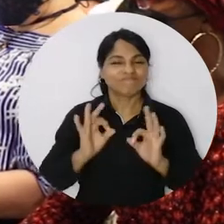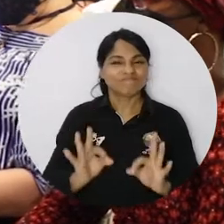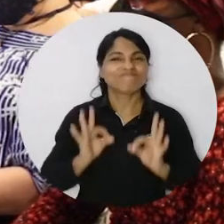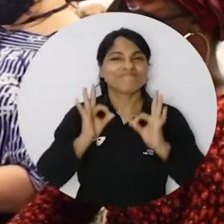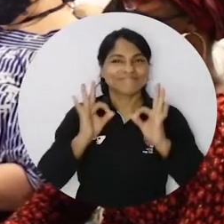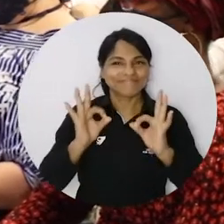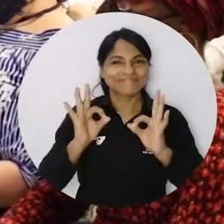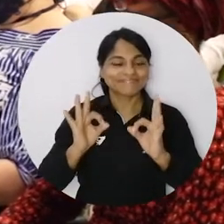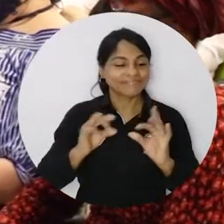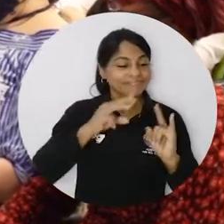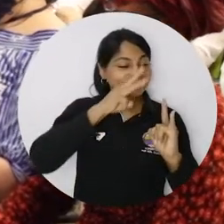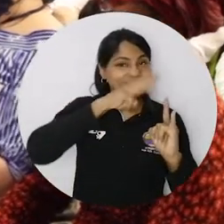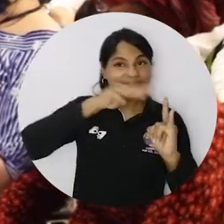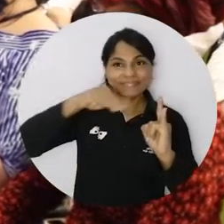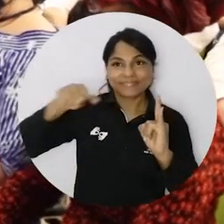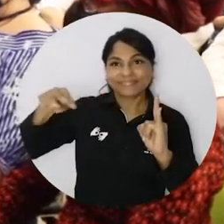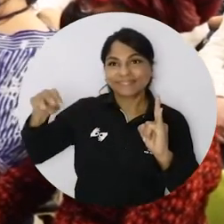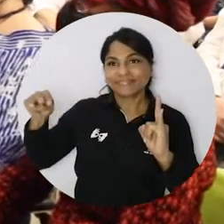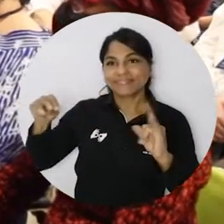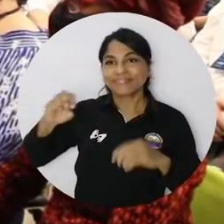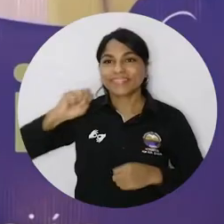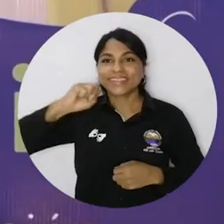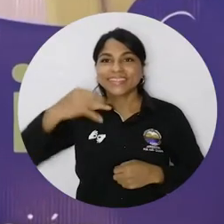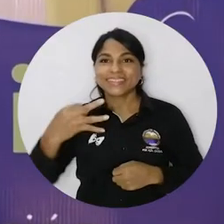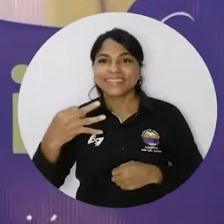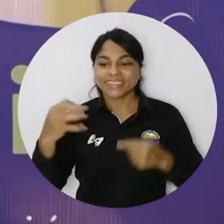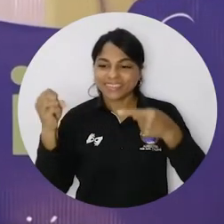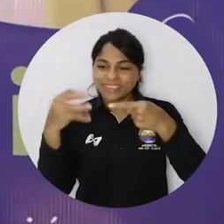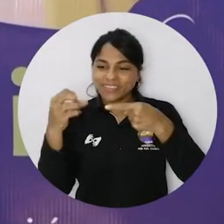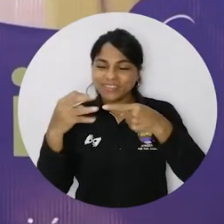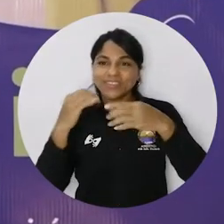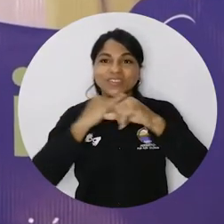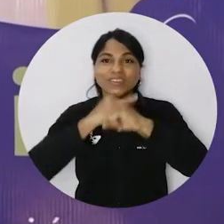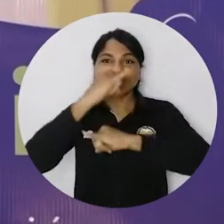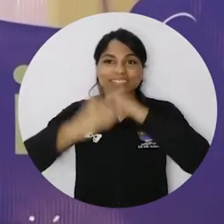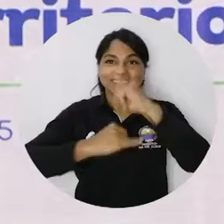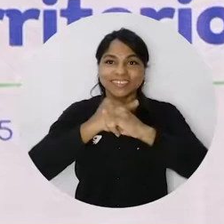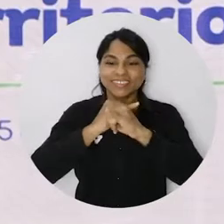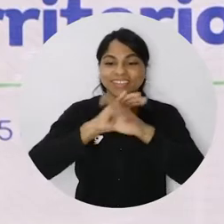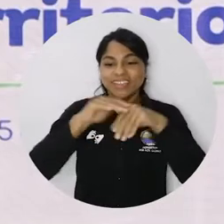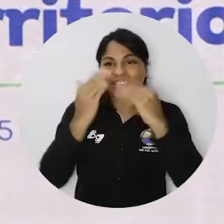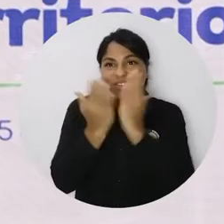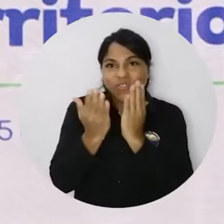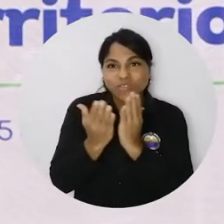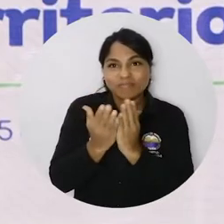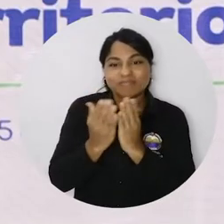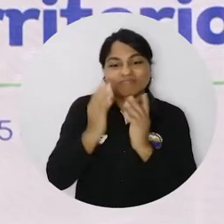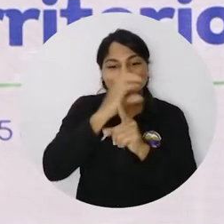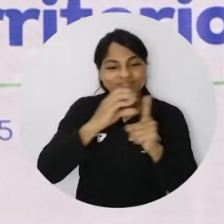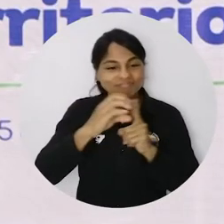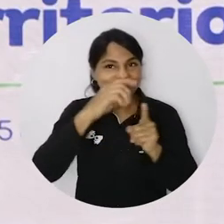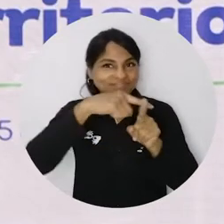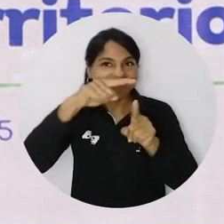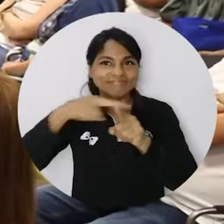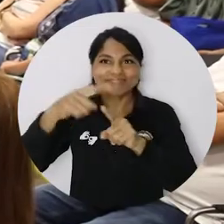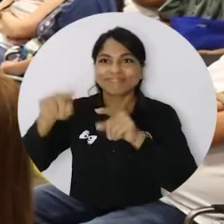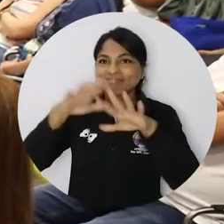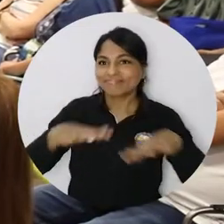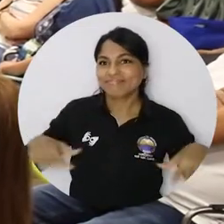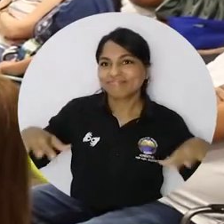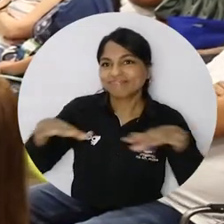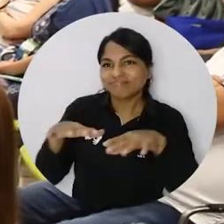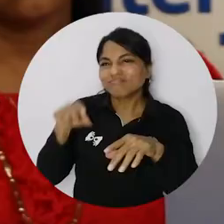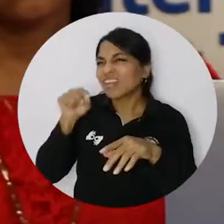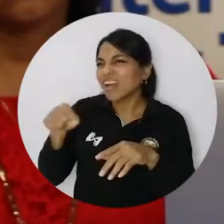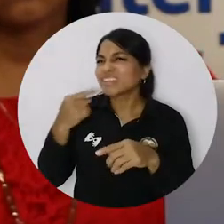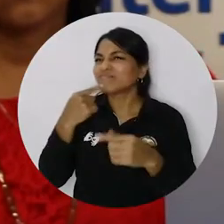Con total éxito se vivió en la Universidad del Magdalena el tercer coloquio internacional en educación, interculturalidad y territorio, un